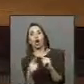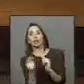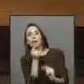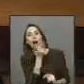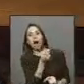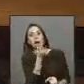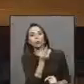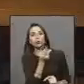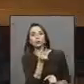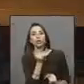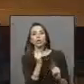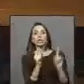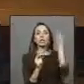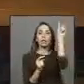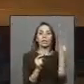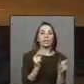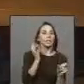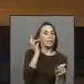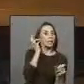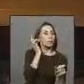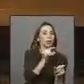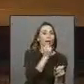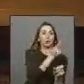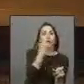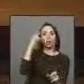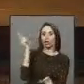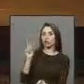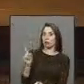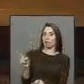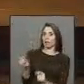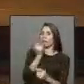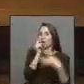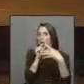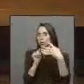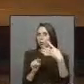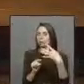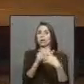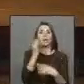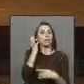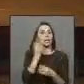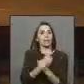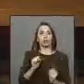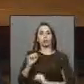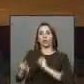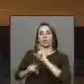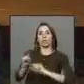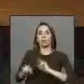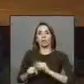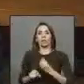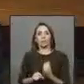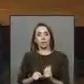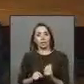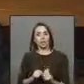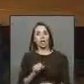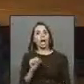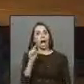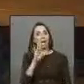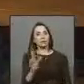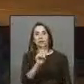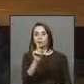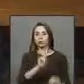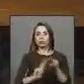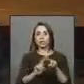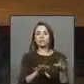acusaciones que no estaban en conocimiento de la requerida y que en consecuencia no le permitían de modo alguno hacer una defensa debida. Así no se hacen las